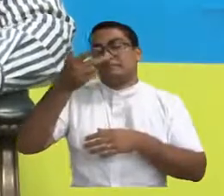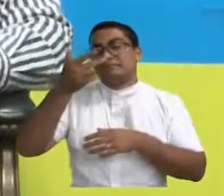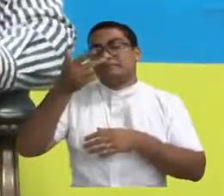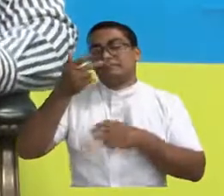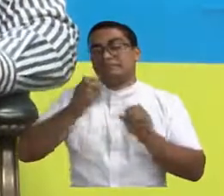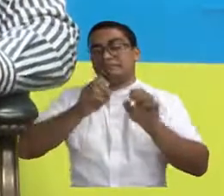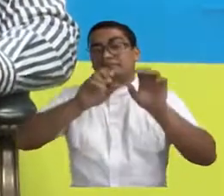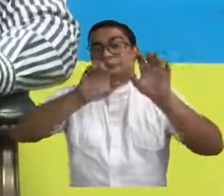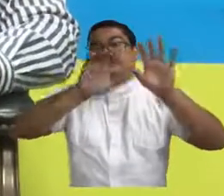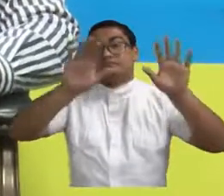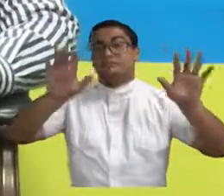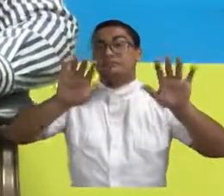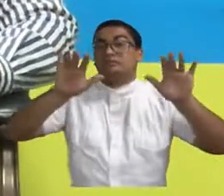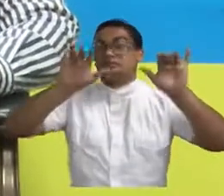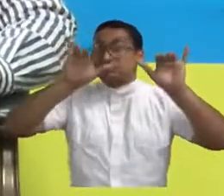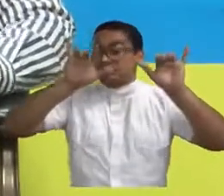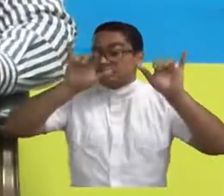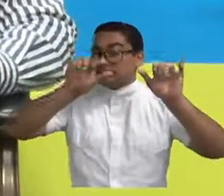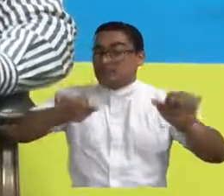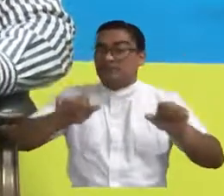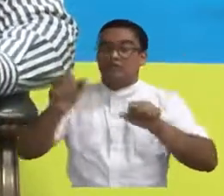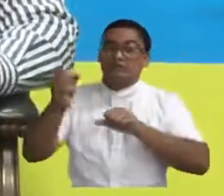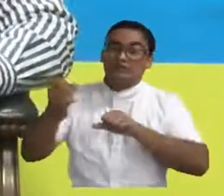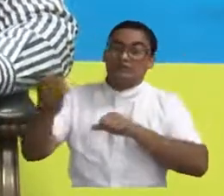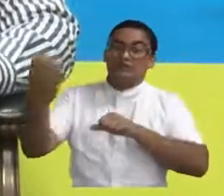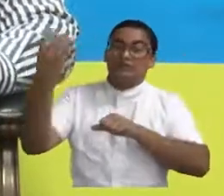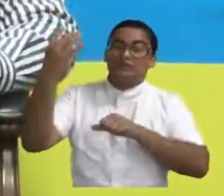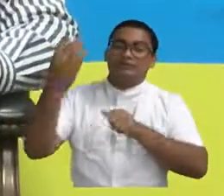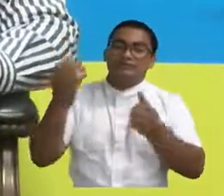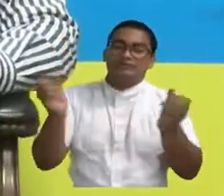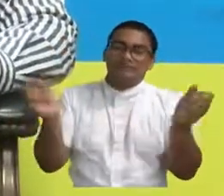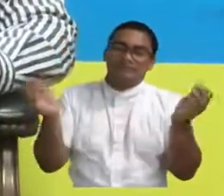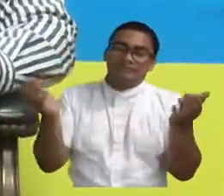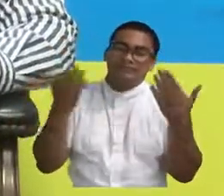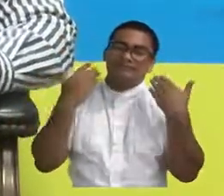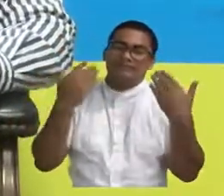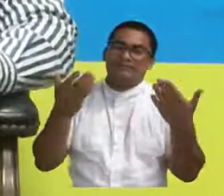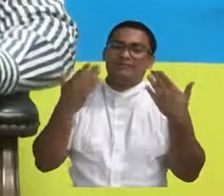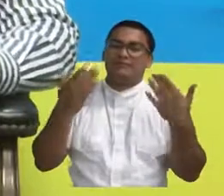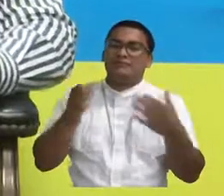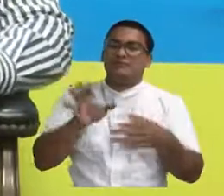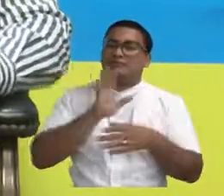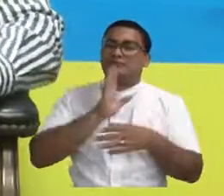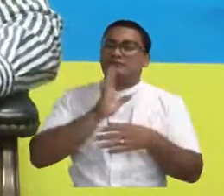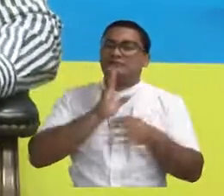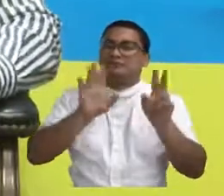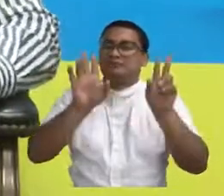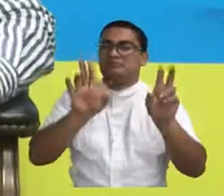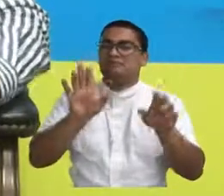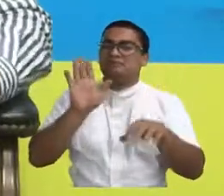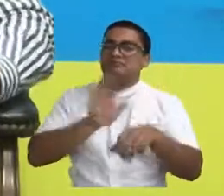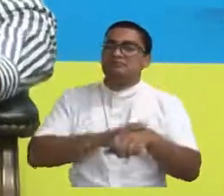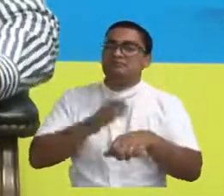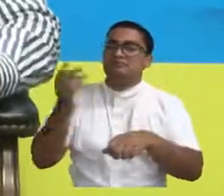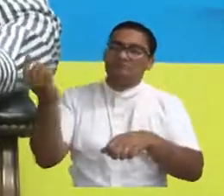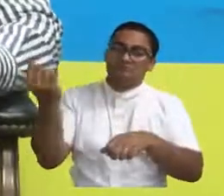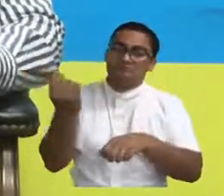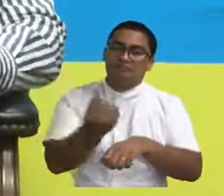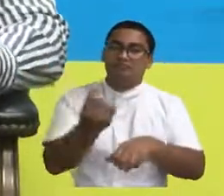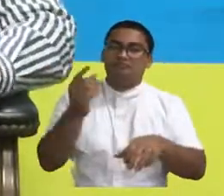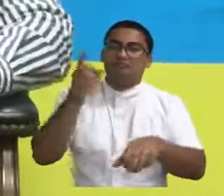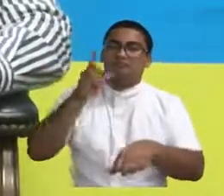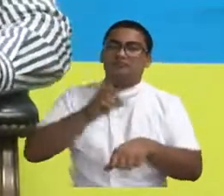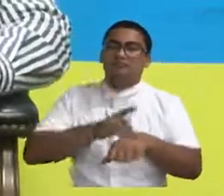de la mañana habrán mucho sol. Para hablar de este tema hemos invitado a la doctora Erika Gutiérrez, pediatra